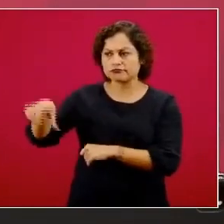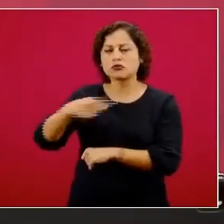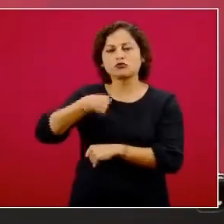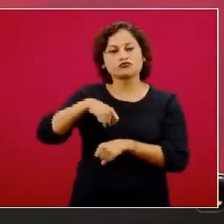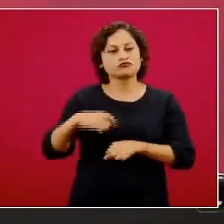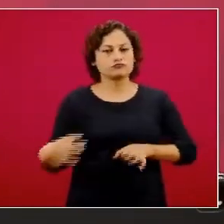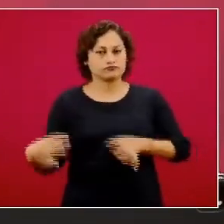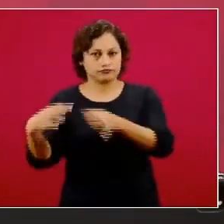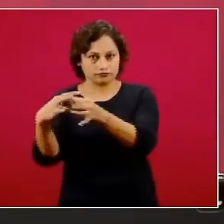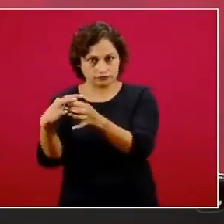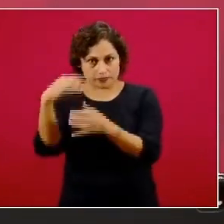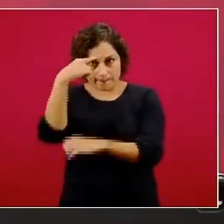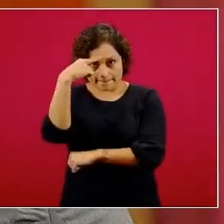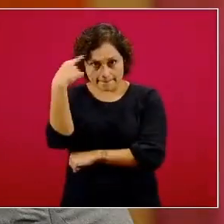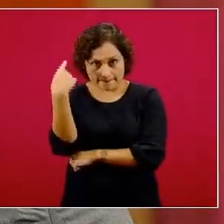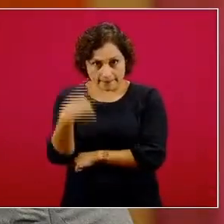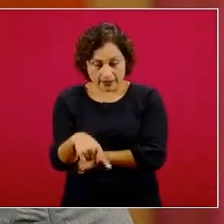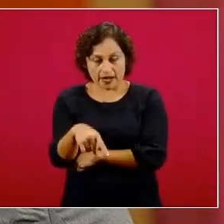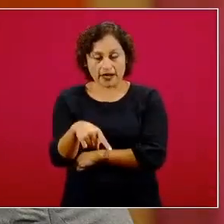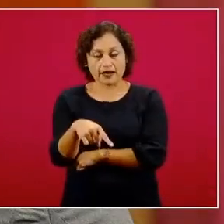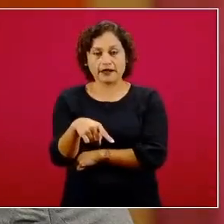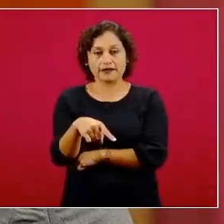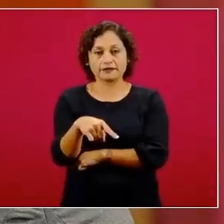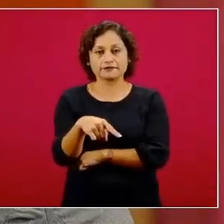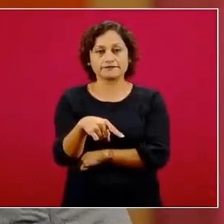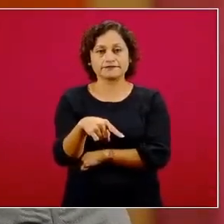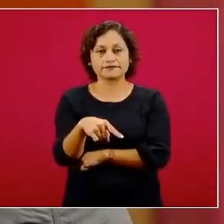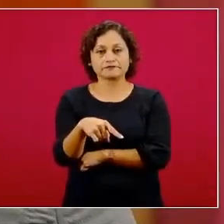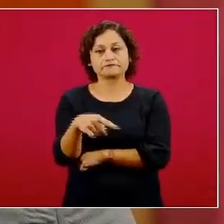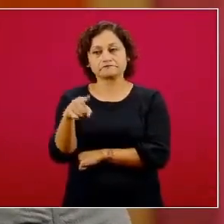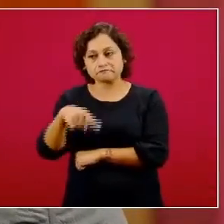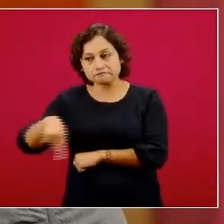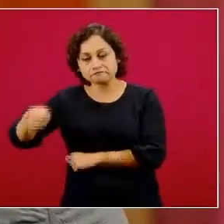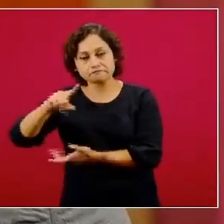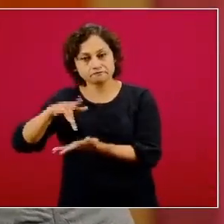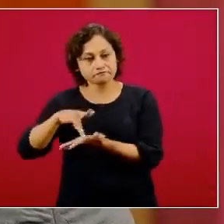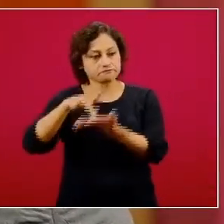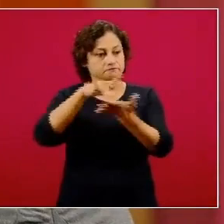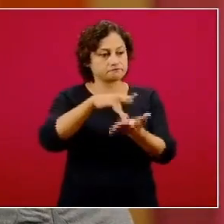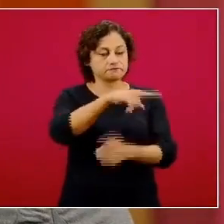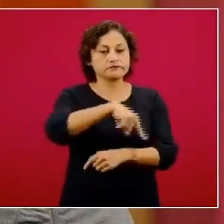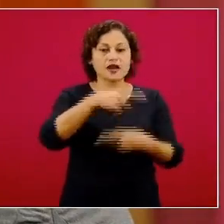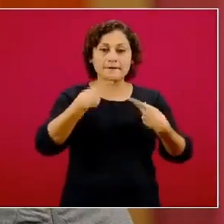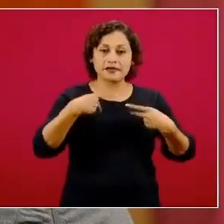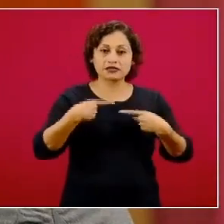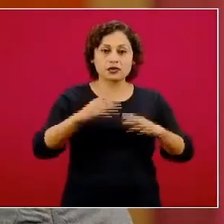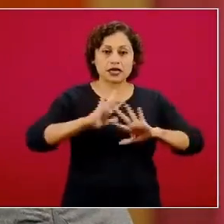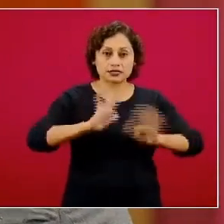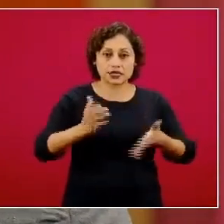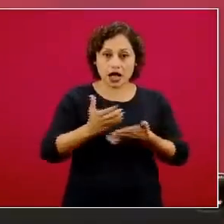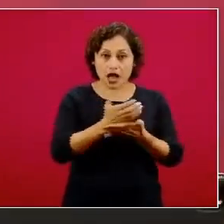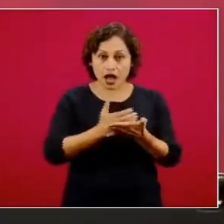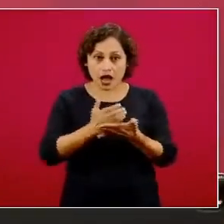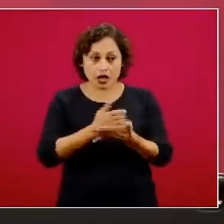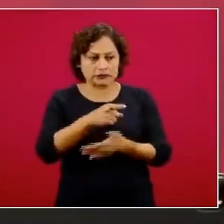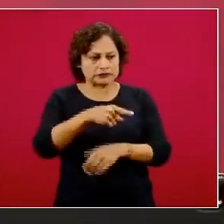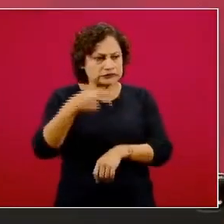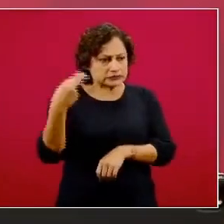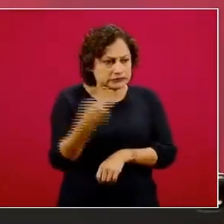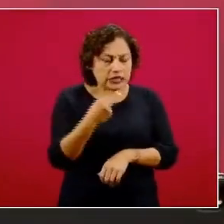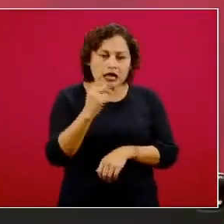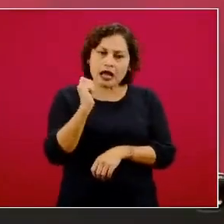poder brindar una terapia, sobre todo de las